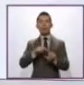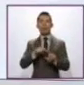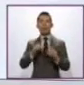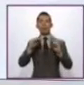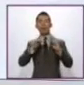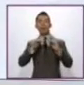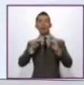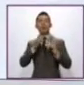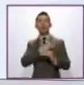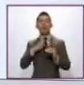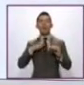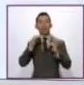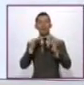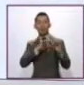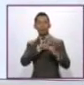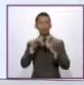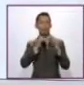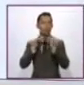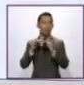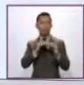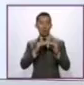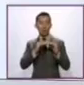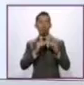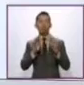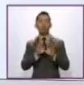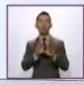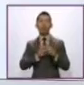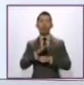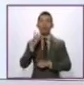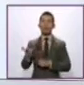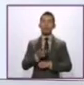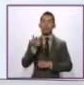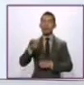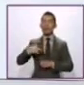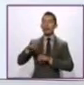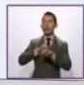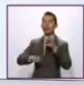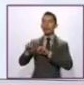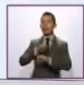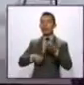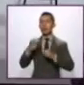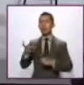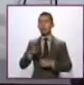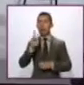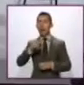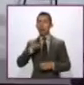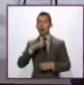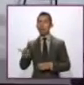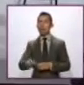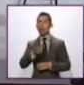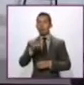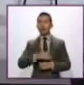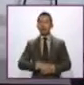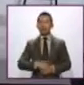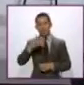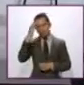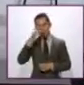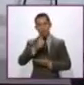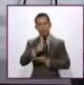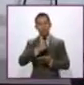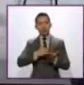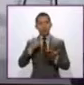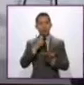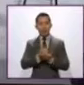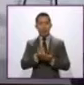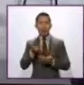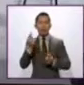la pregunta, candidato, es la siguiente, fue formulada por el sector empresarial, está un poco amplia. El crecimiento urbano en ciertas zonas del Estado